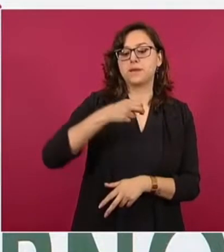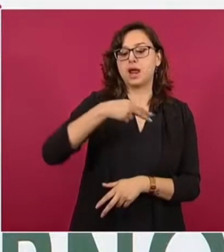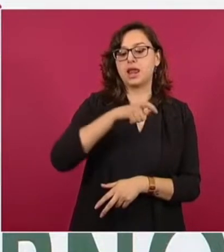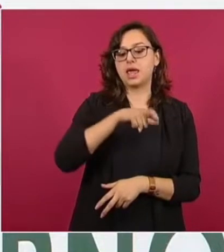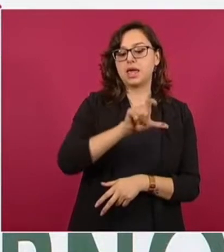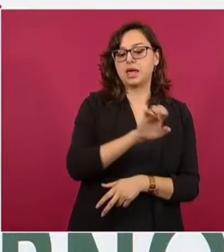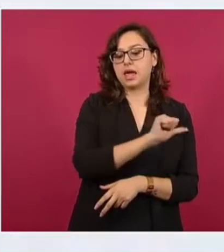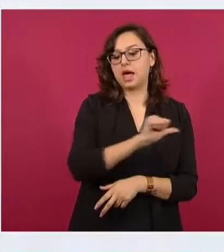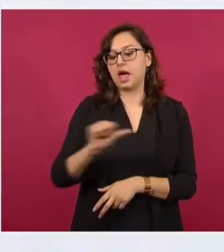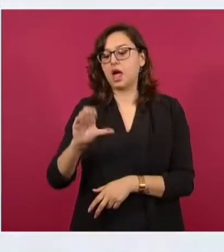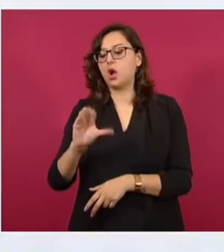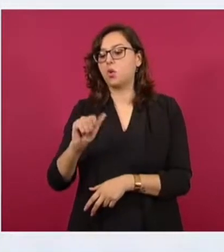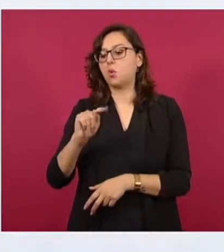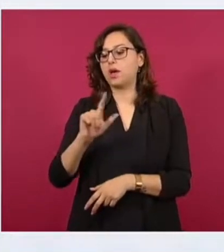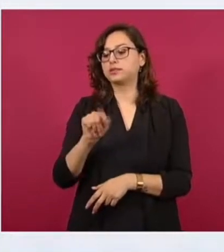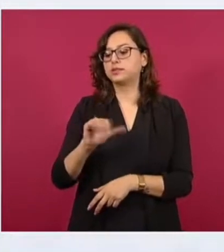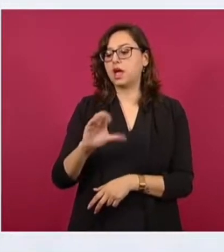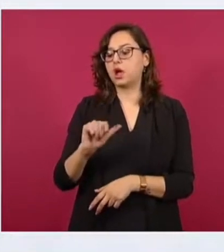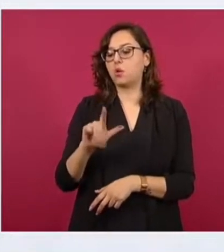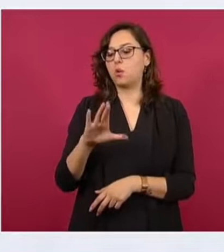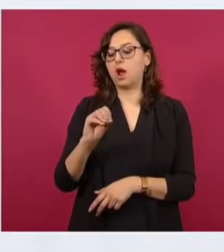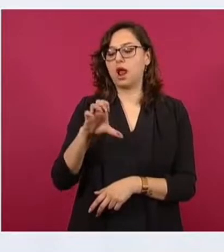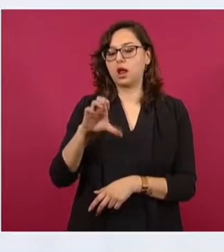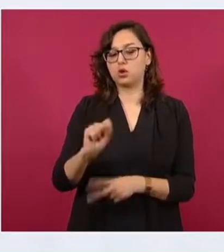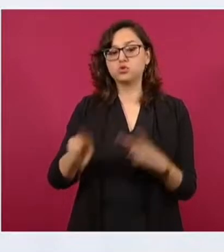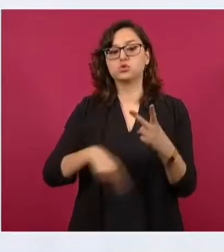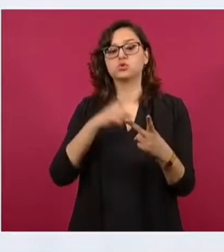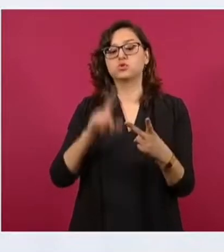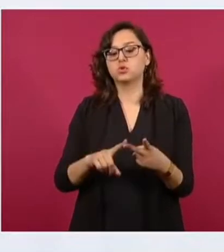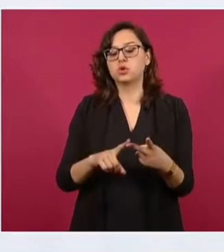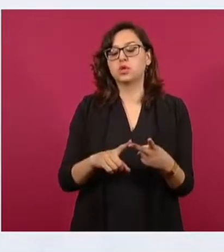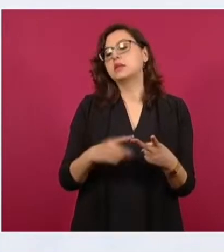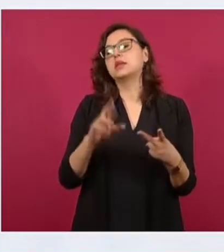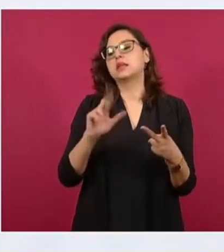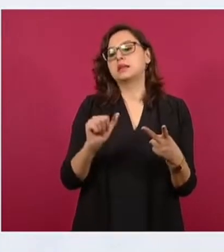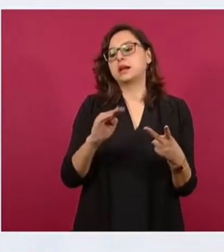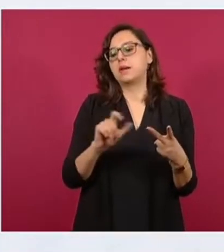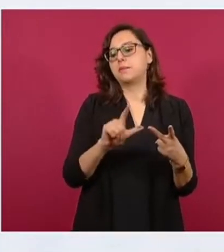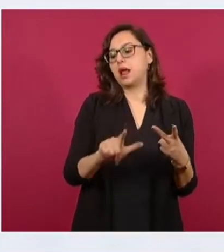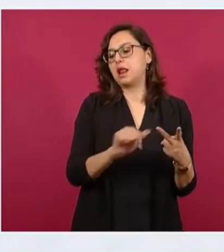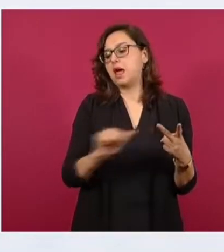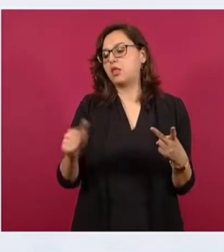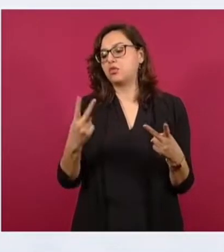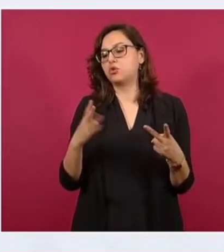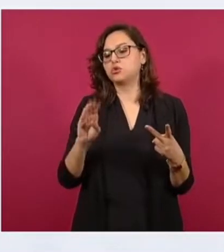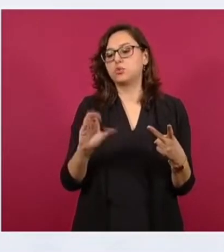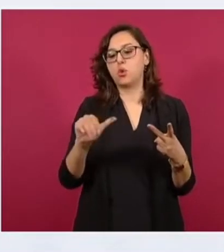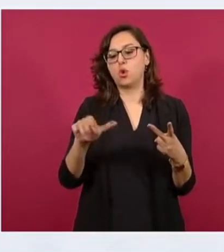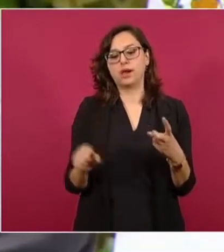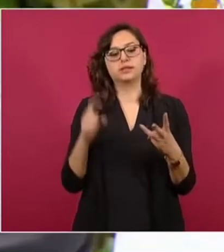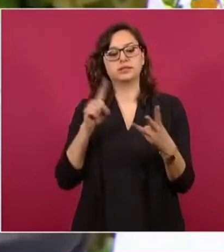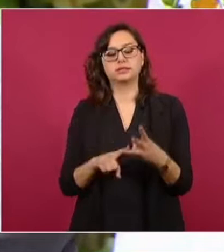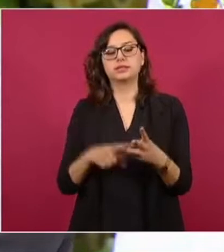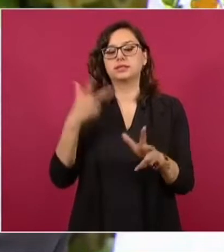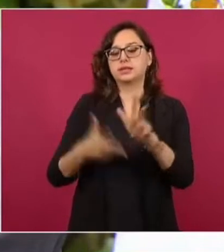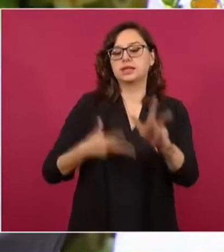Coatzacoalcos, el ramal de Estación Chontalpa a Dos Bocas, el ferrocarril del Istmo y